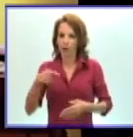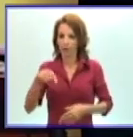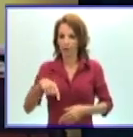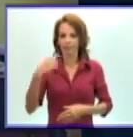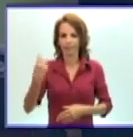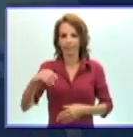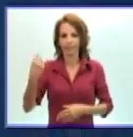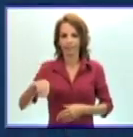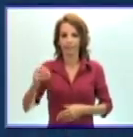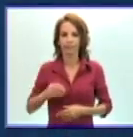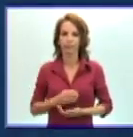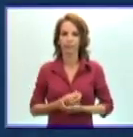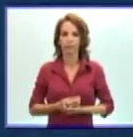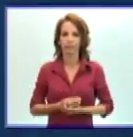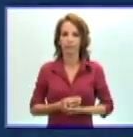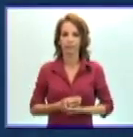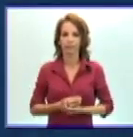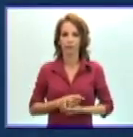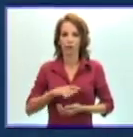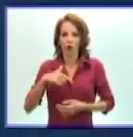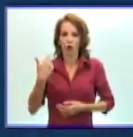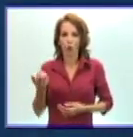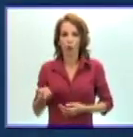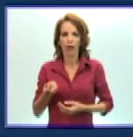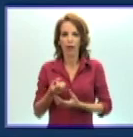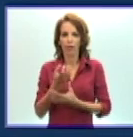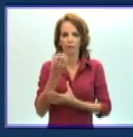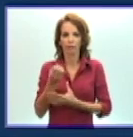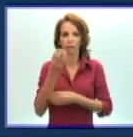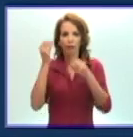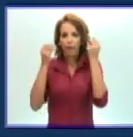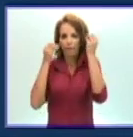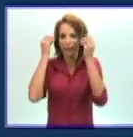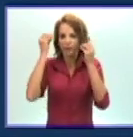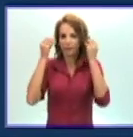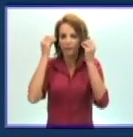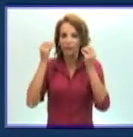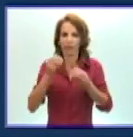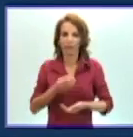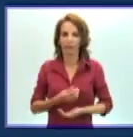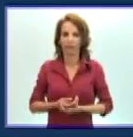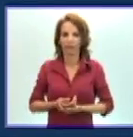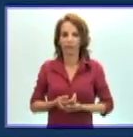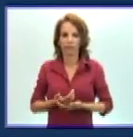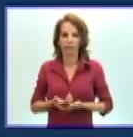las posibles fuentes de incertidumbre? Analicen.